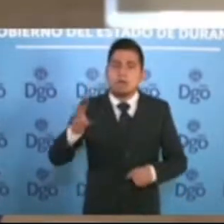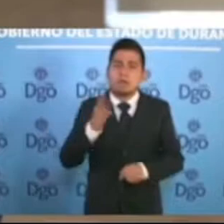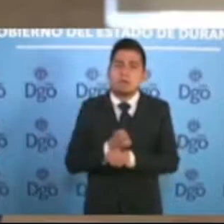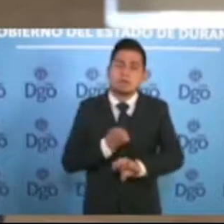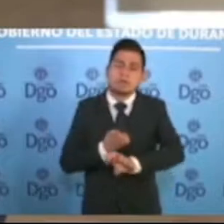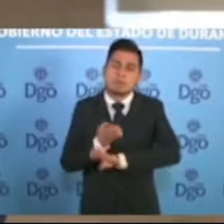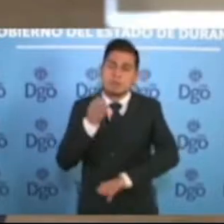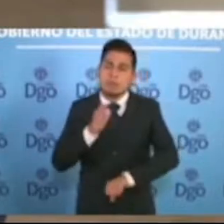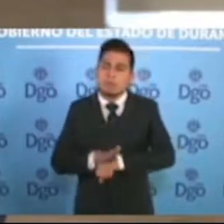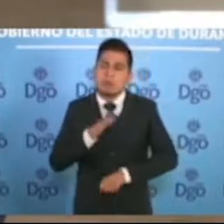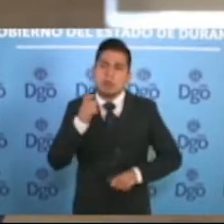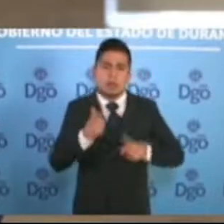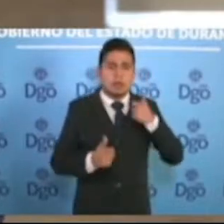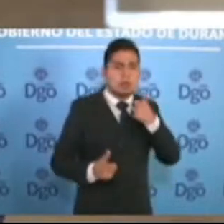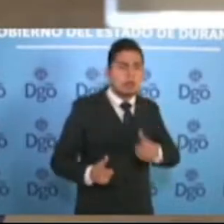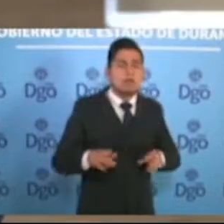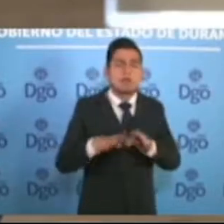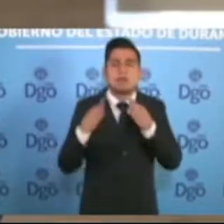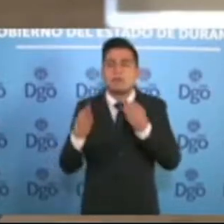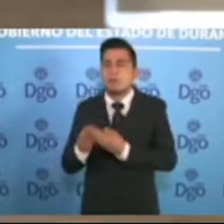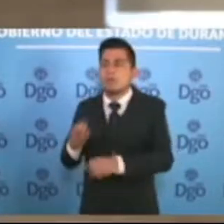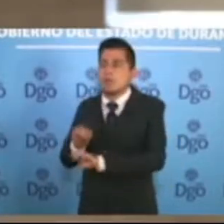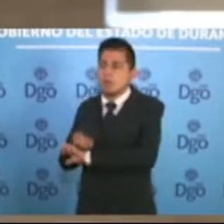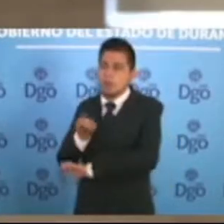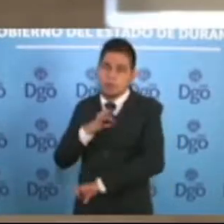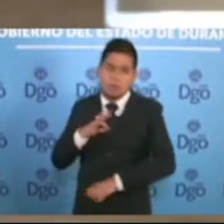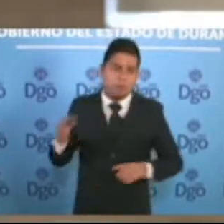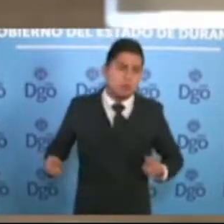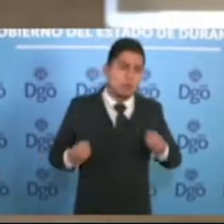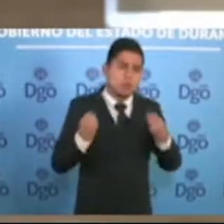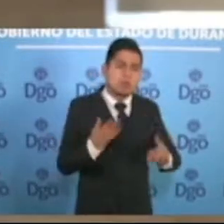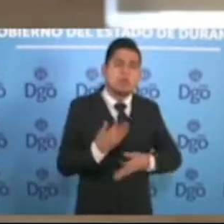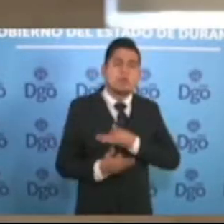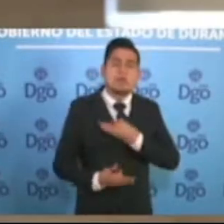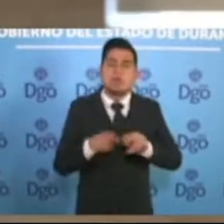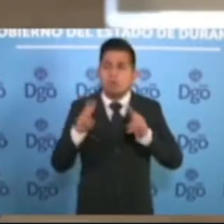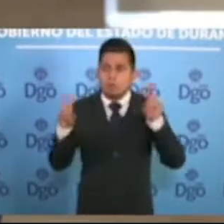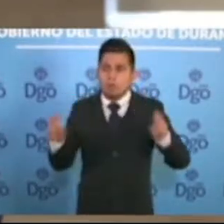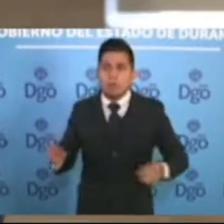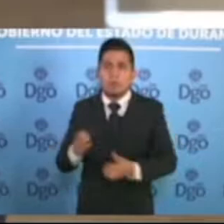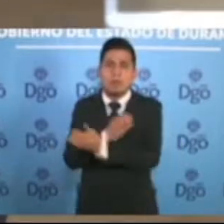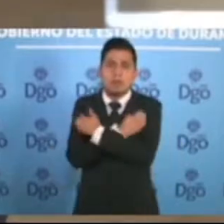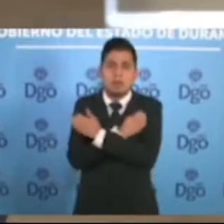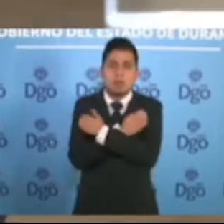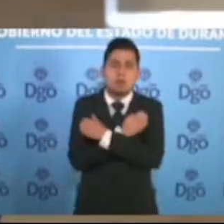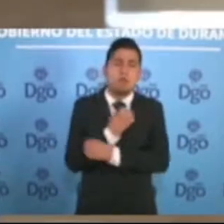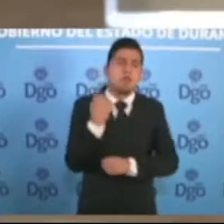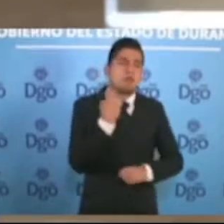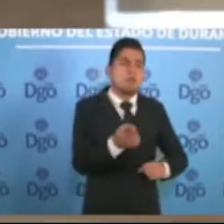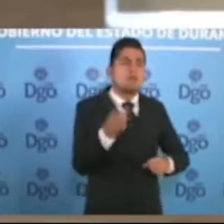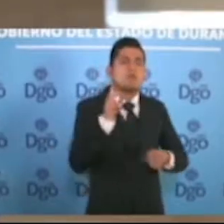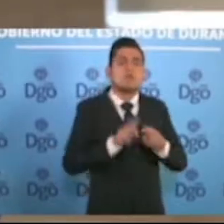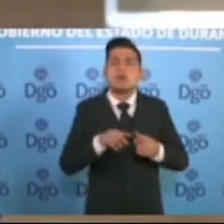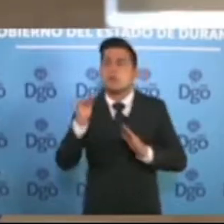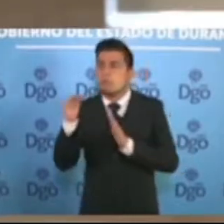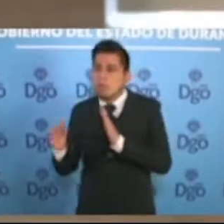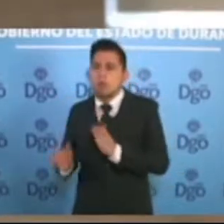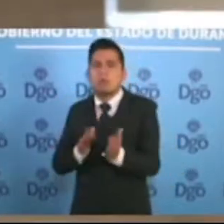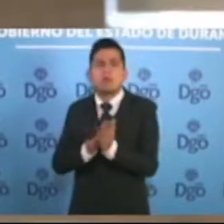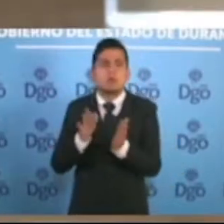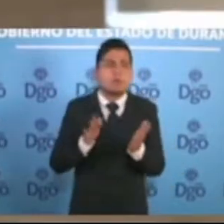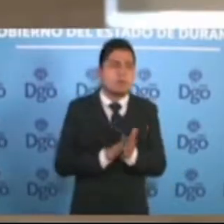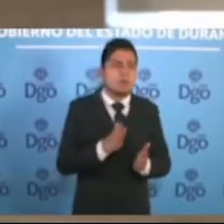más recursos de origen estatal aportamos a la educación y uno de los que menos recibe en